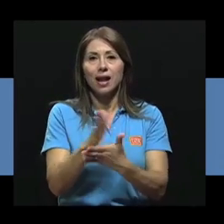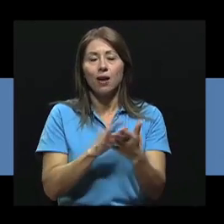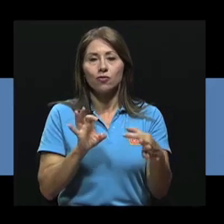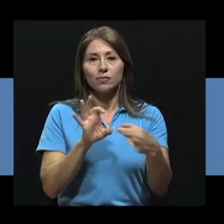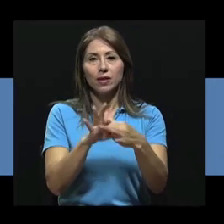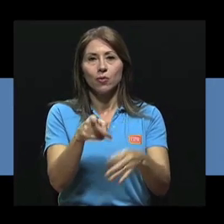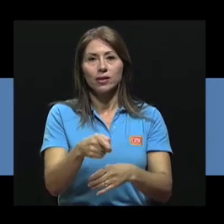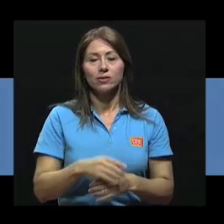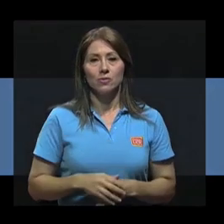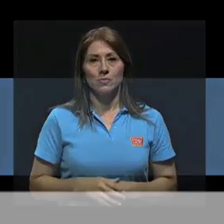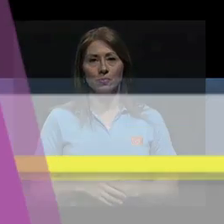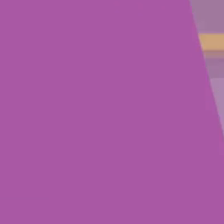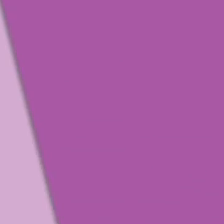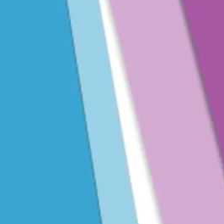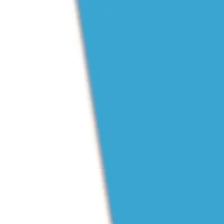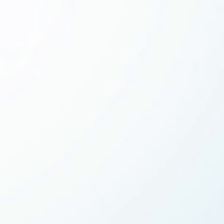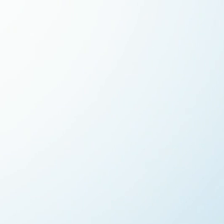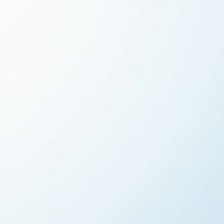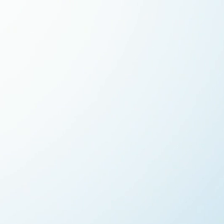eso.